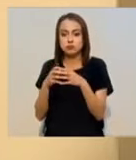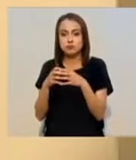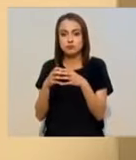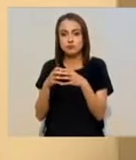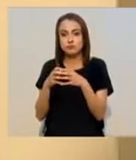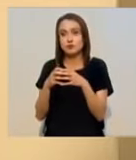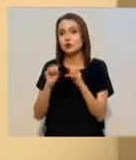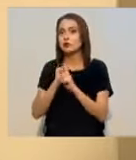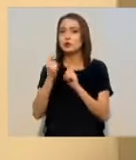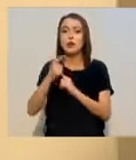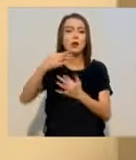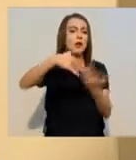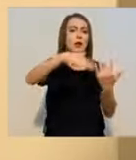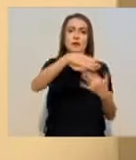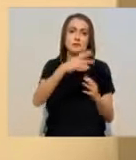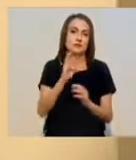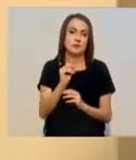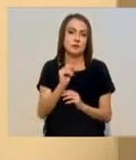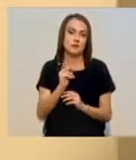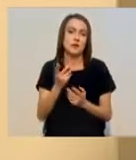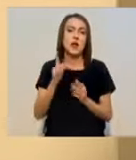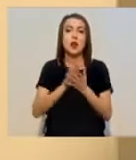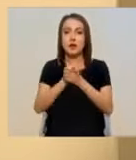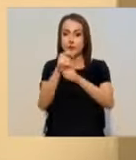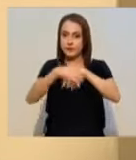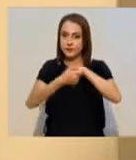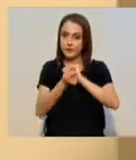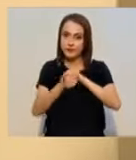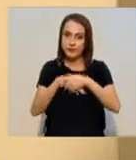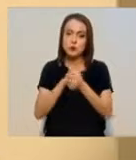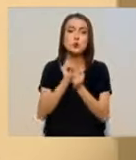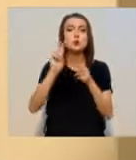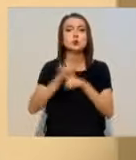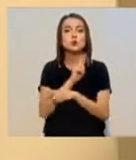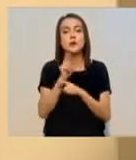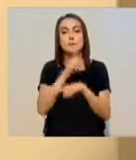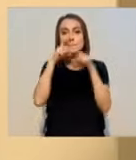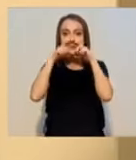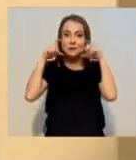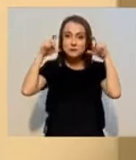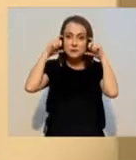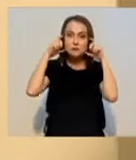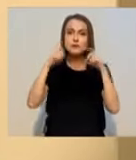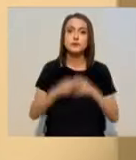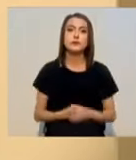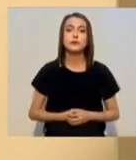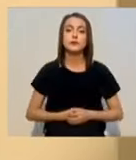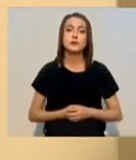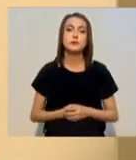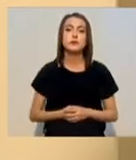burbujas sociales, lavarnos las manos, usar mascarilla.